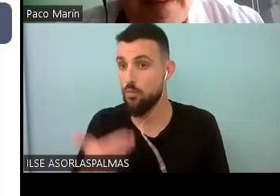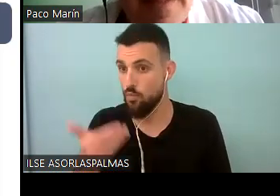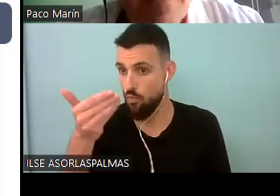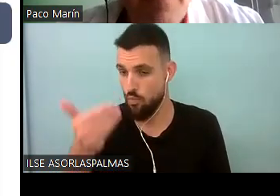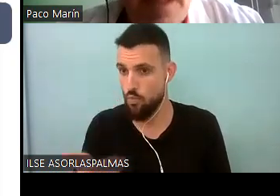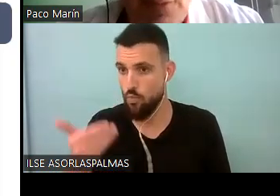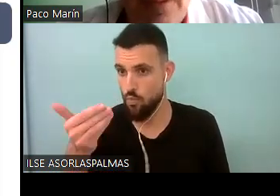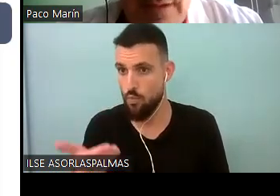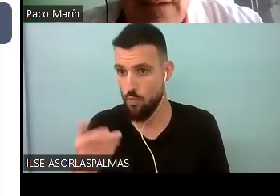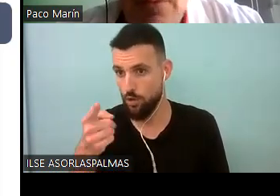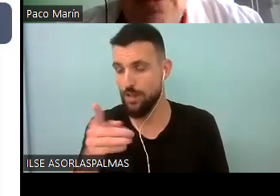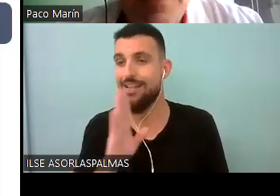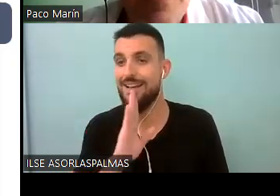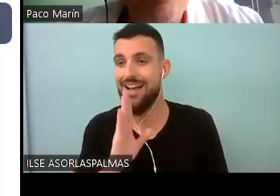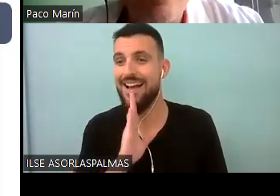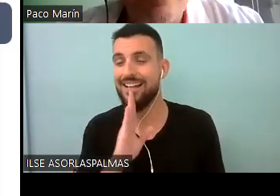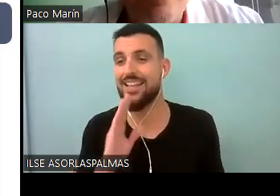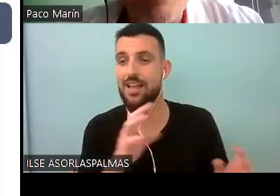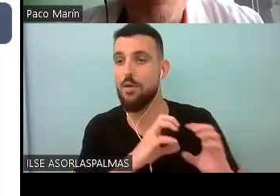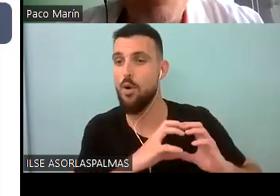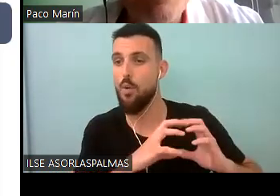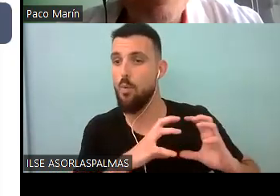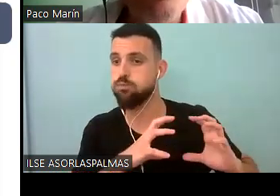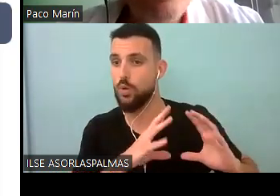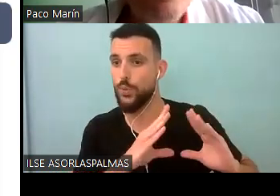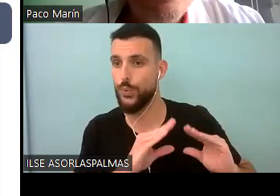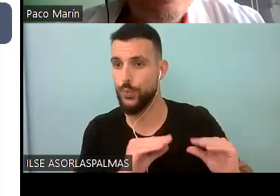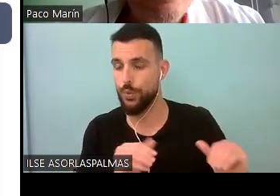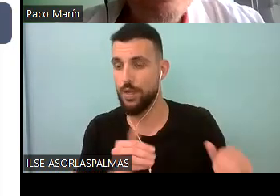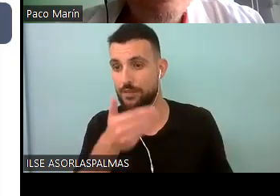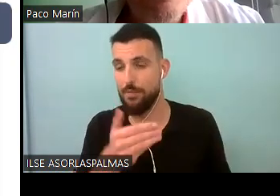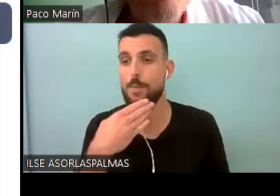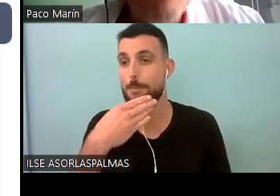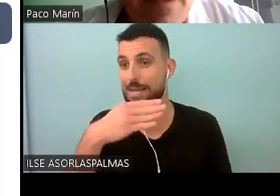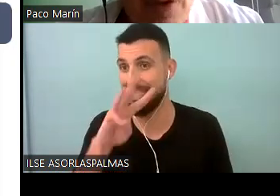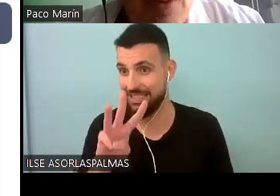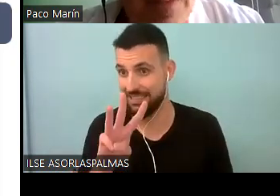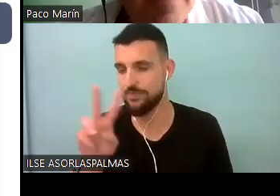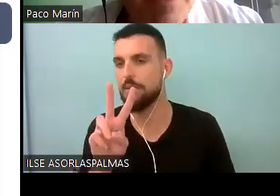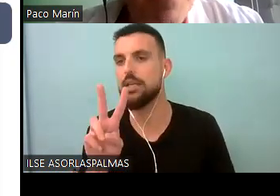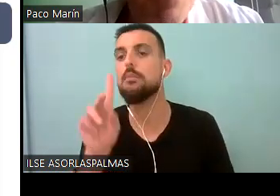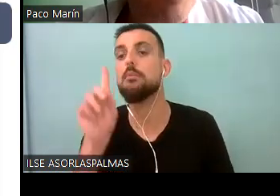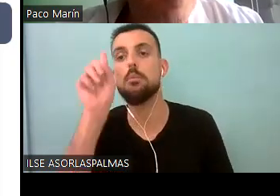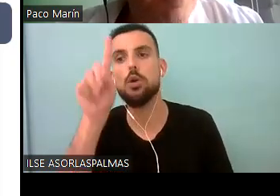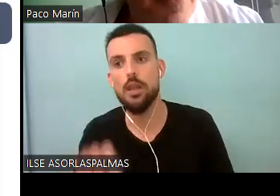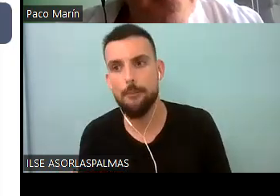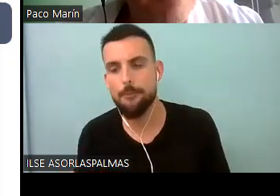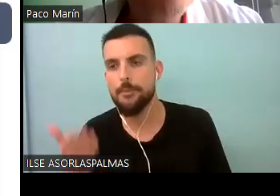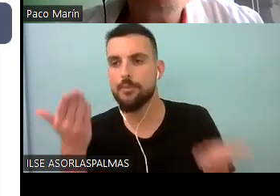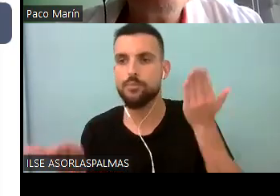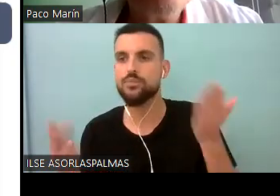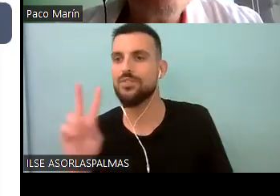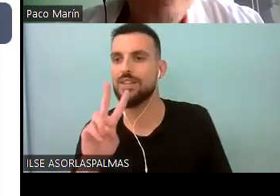de homocisteína, veíamos, como os comentábamos, la vitamina B3, y hemos de compensar también la vitamina B6 y